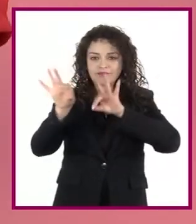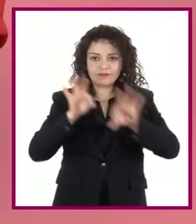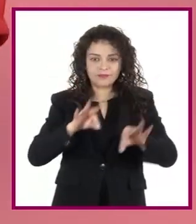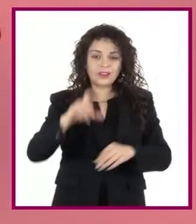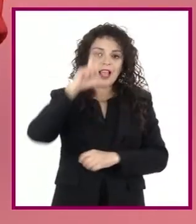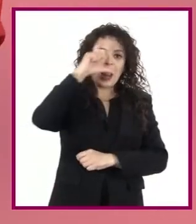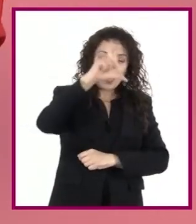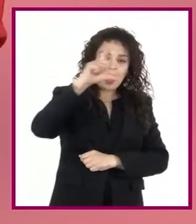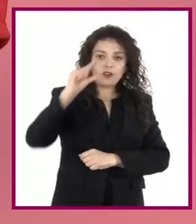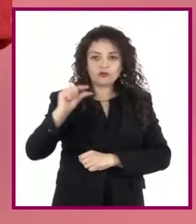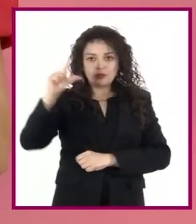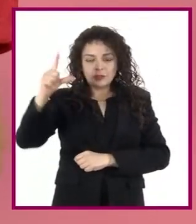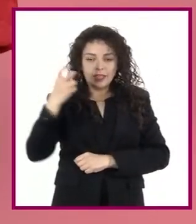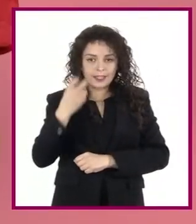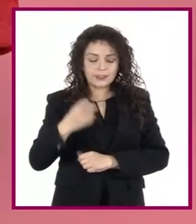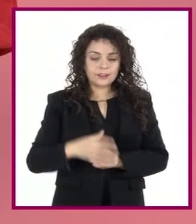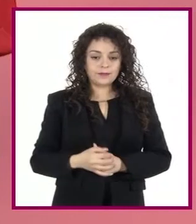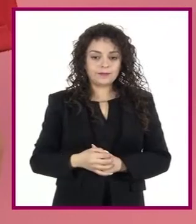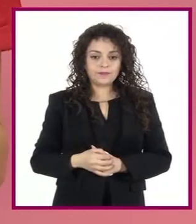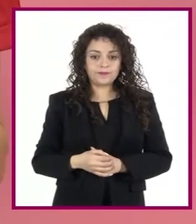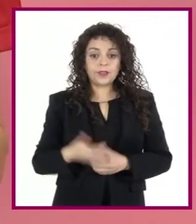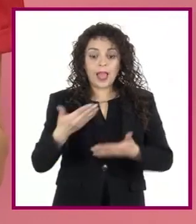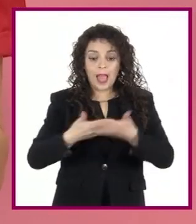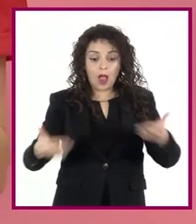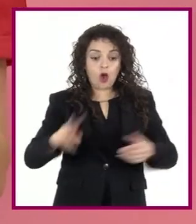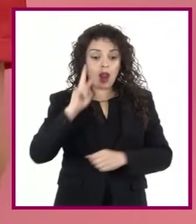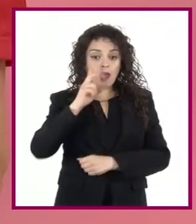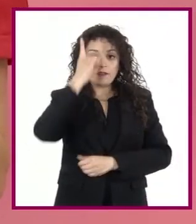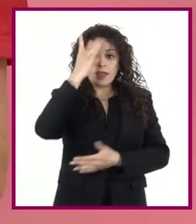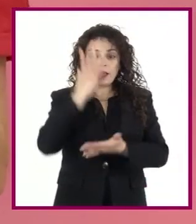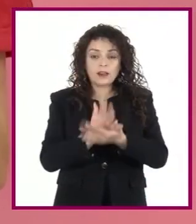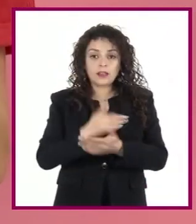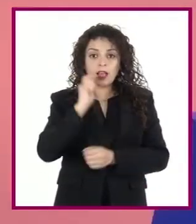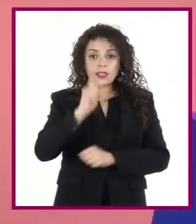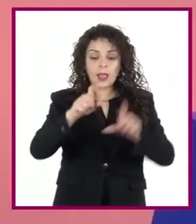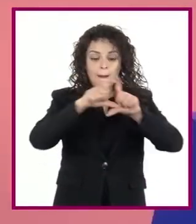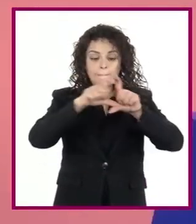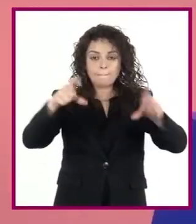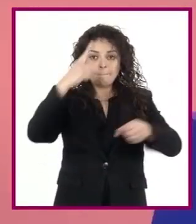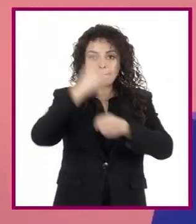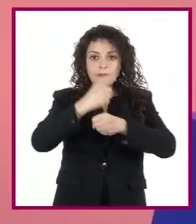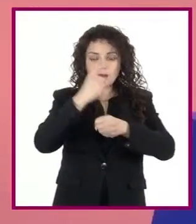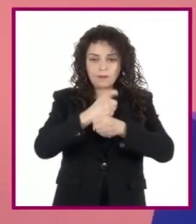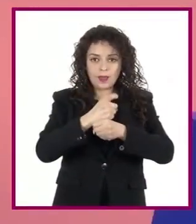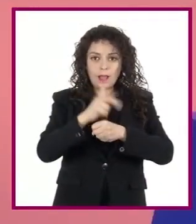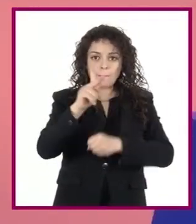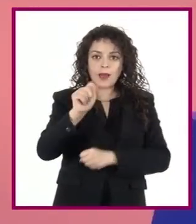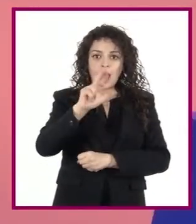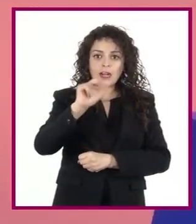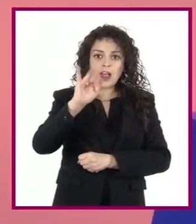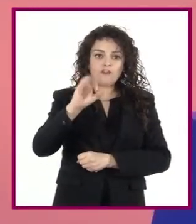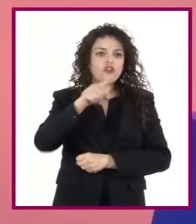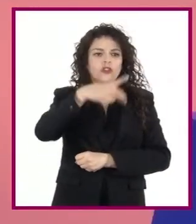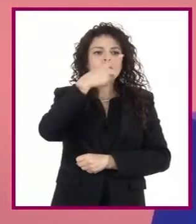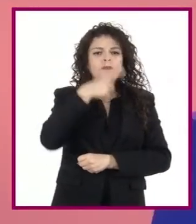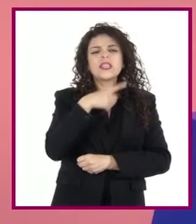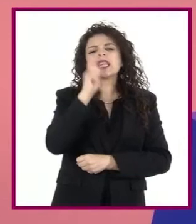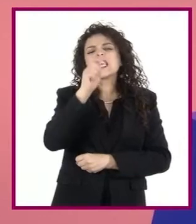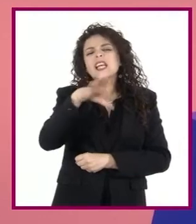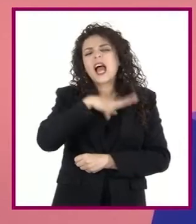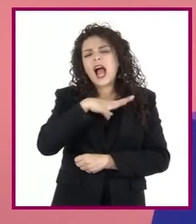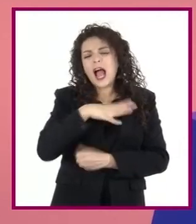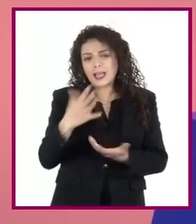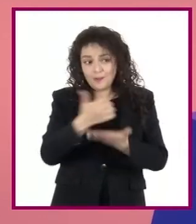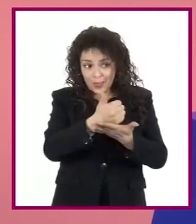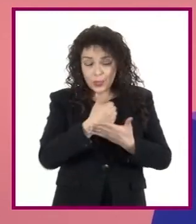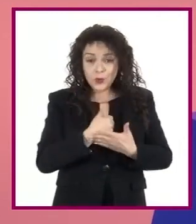veamos un solo texto, centrándonos en el primer párrafo. Y me dices, ¿qué contiene? ¿Te parece si me ayudas